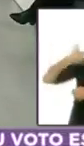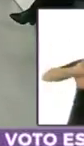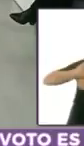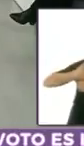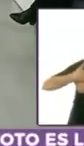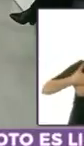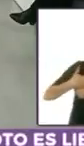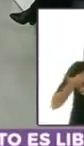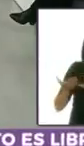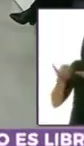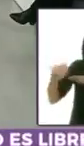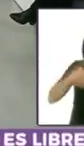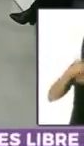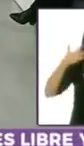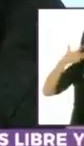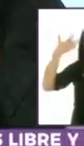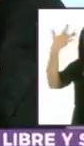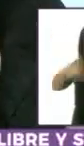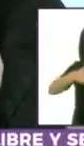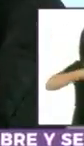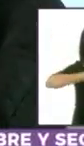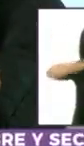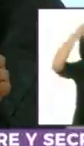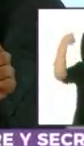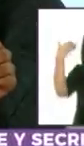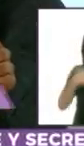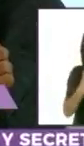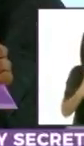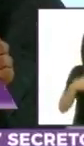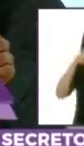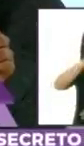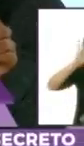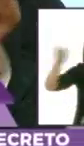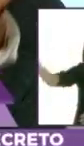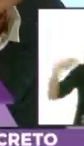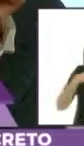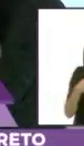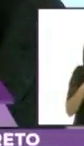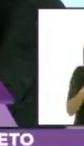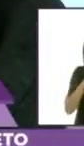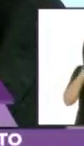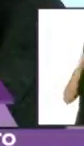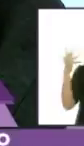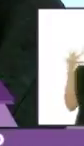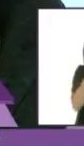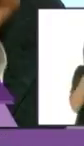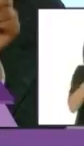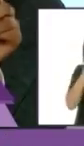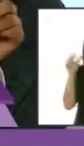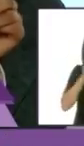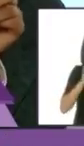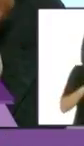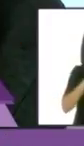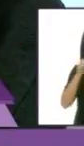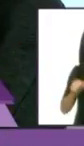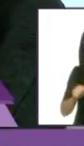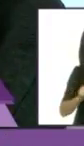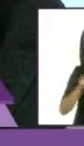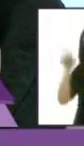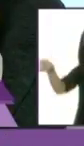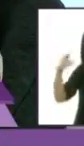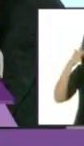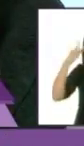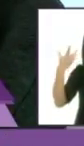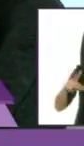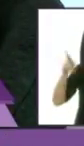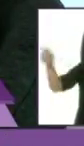una pues figura pública de hace muchos años, ha sido funcionario de distintos cargos en el gobierno de la ciudad,